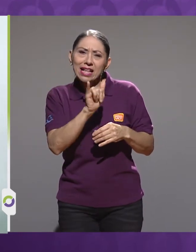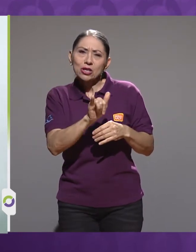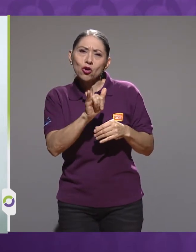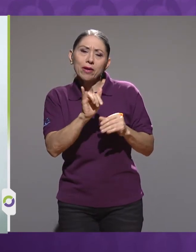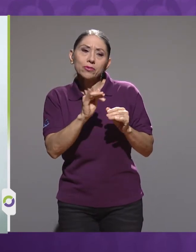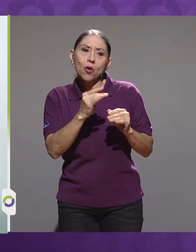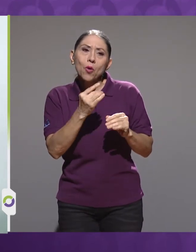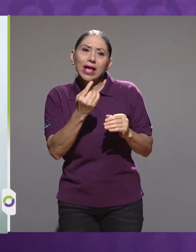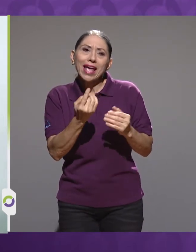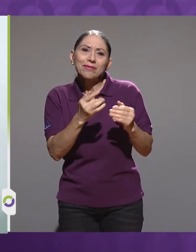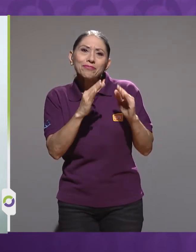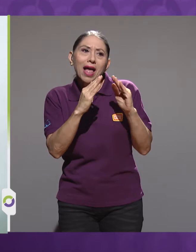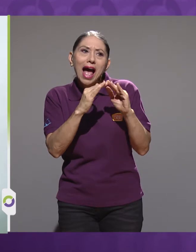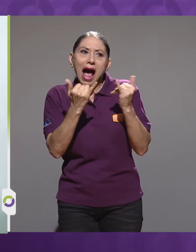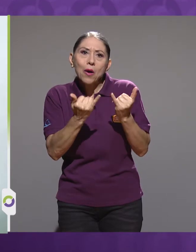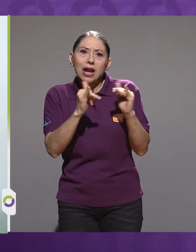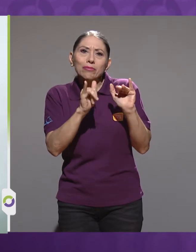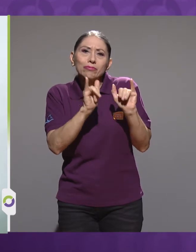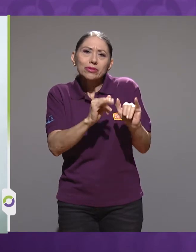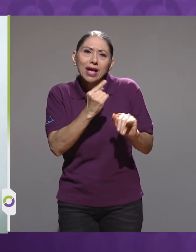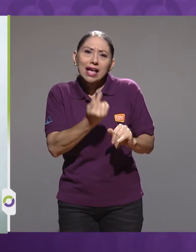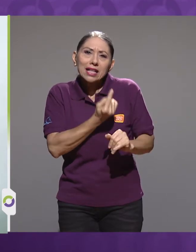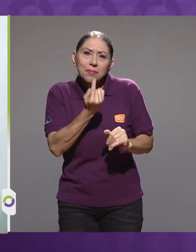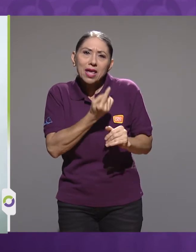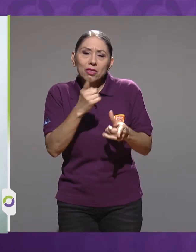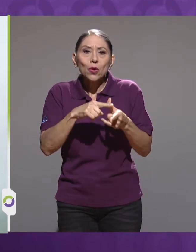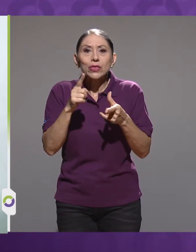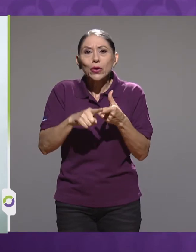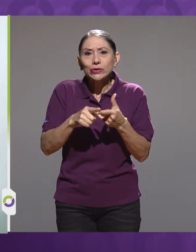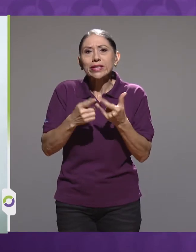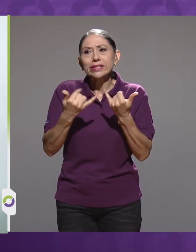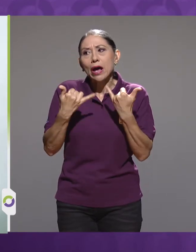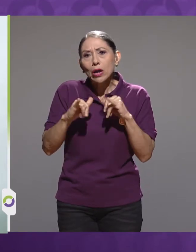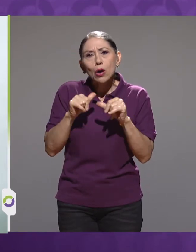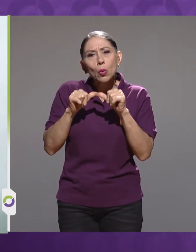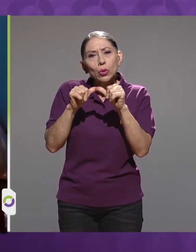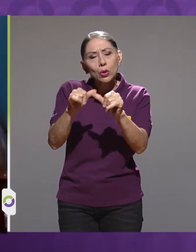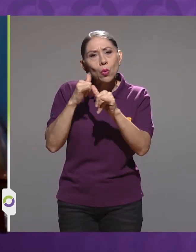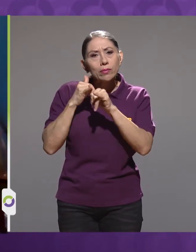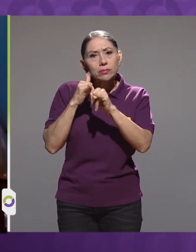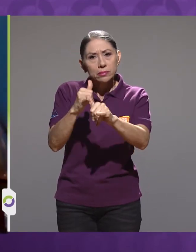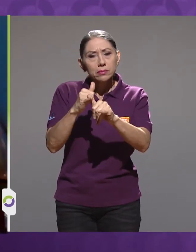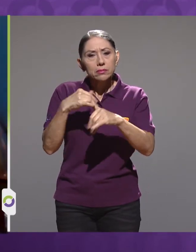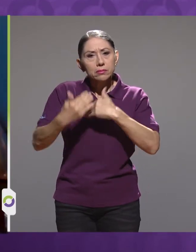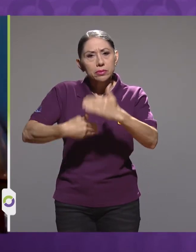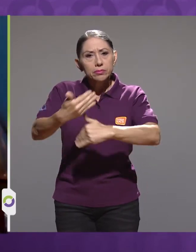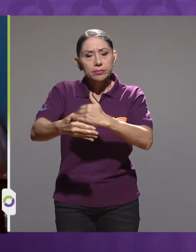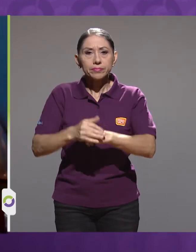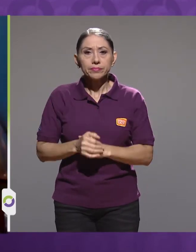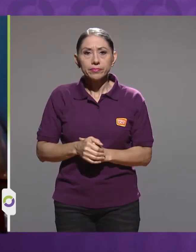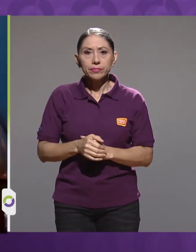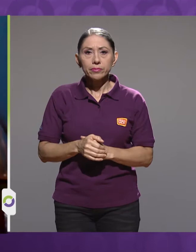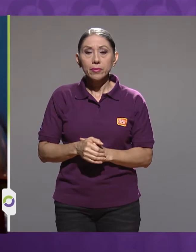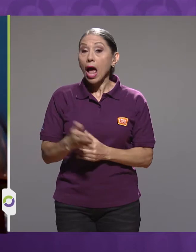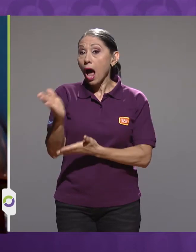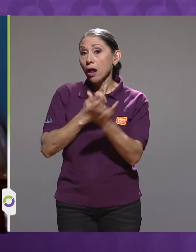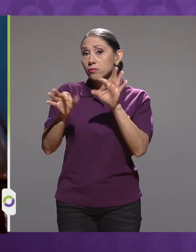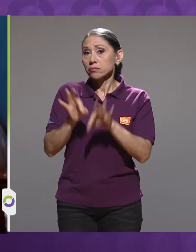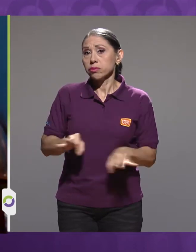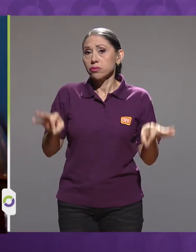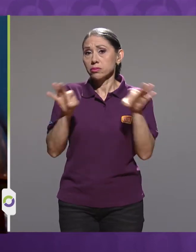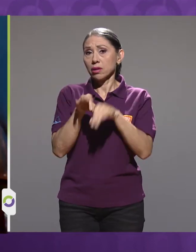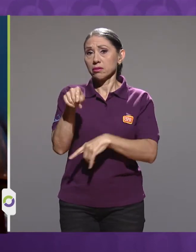impacto significativo en que las denuncias se hayan mantenido un poco estables. Una de las cosas importantes en este